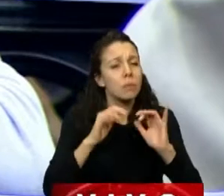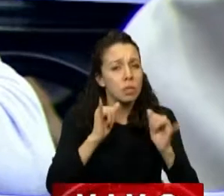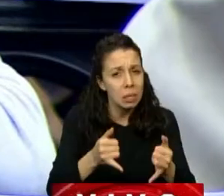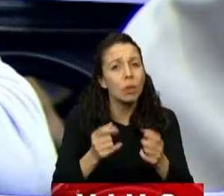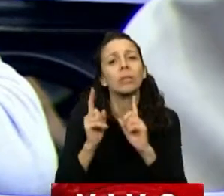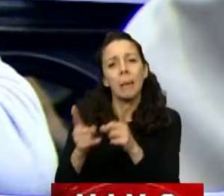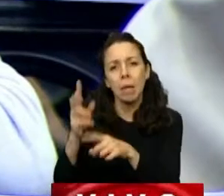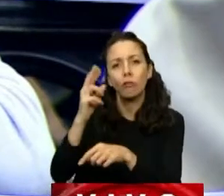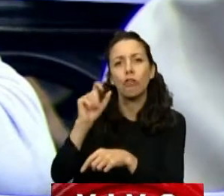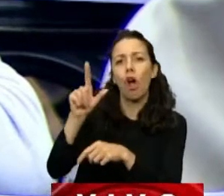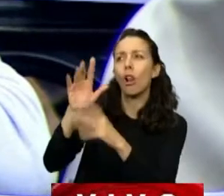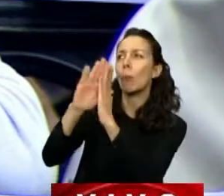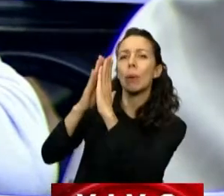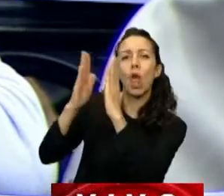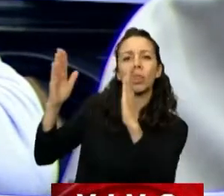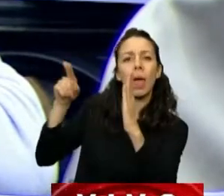las bibliotecas populares.